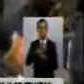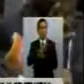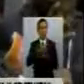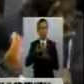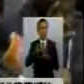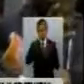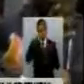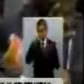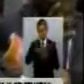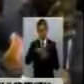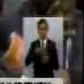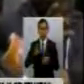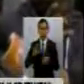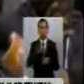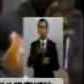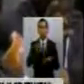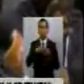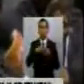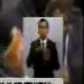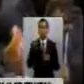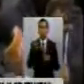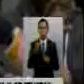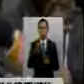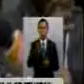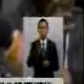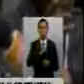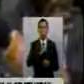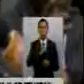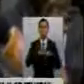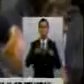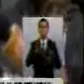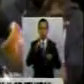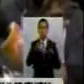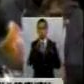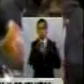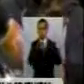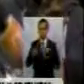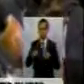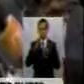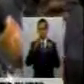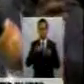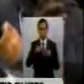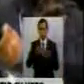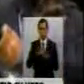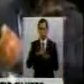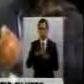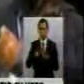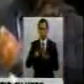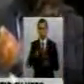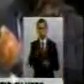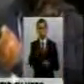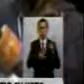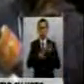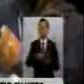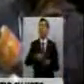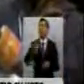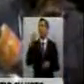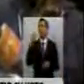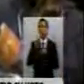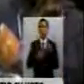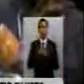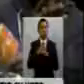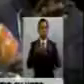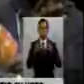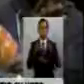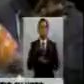judiciales, es un problema de las personas, de su conciencia, pero que las personas vengan a ejercer un derecho ciudadano que en ninguna parte del mundo se